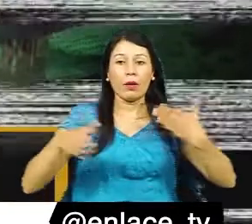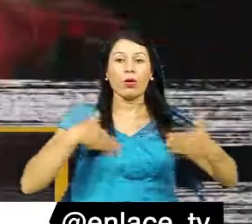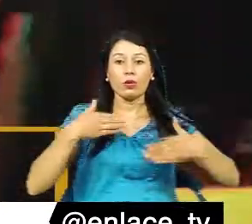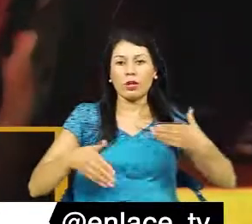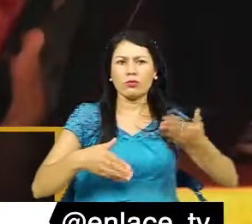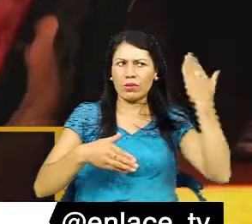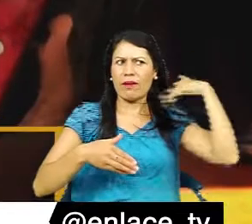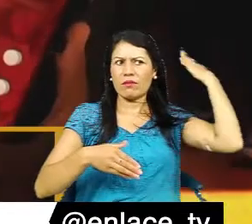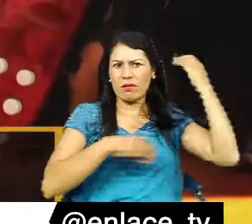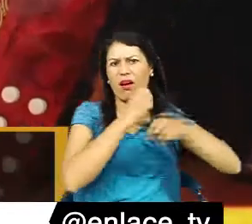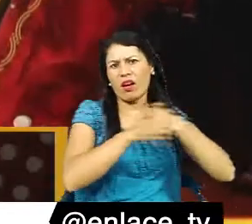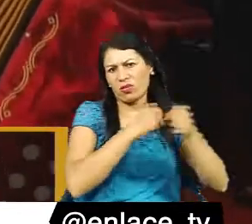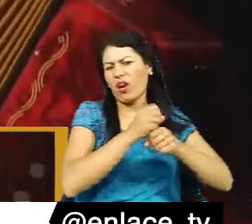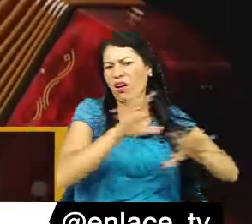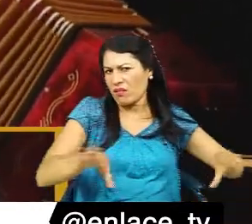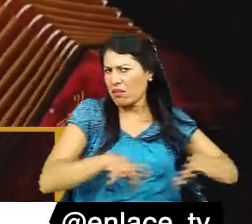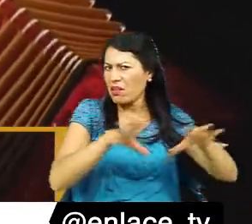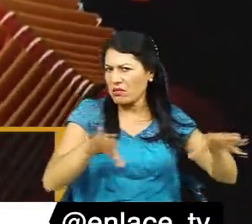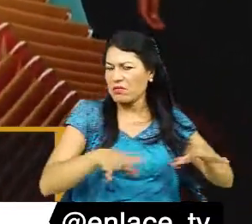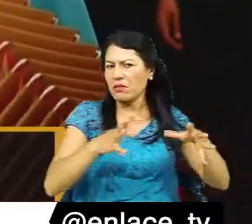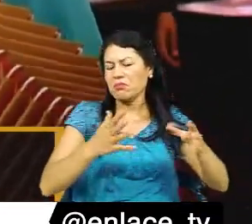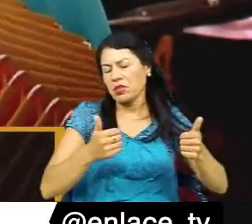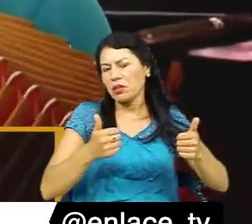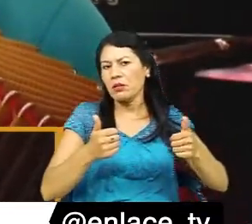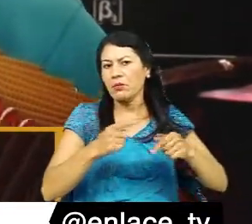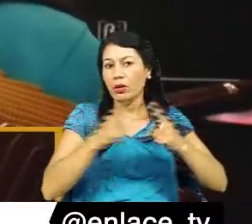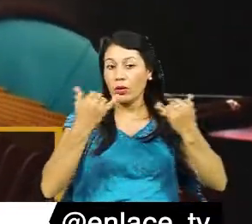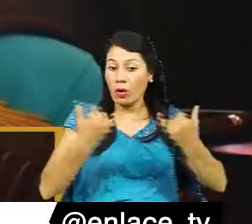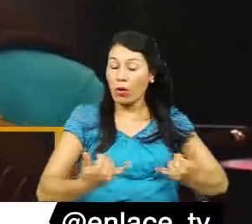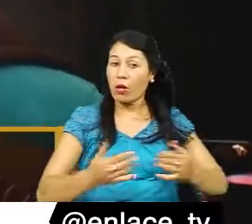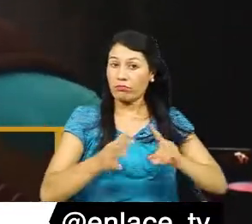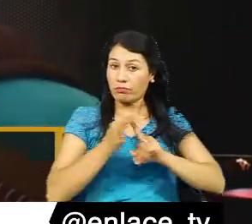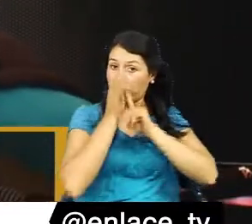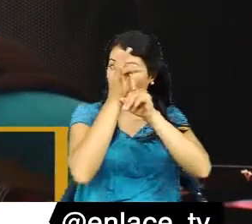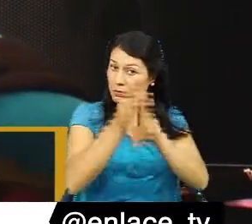hoy se ha hecho una festividad muy excelente.